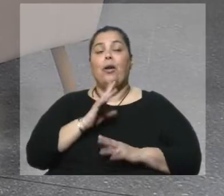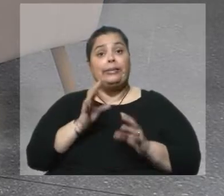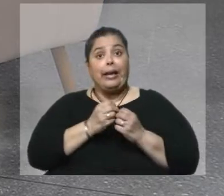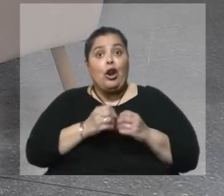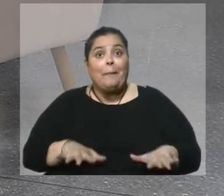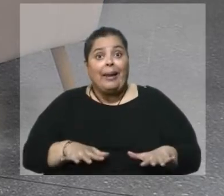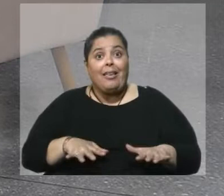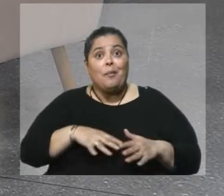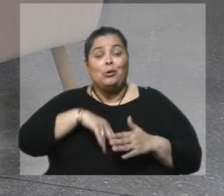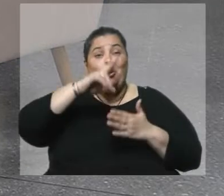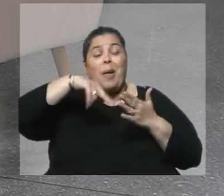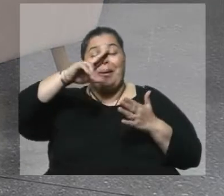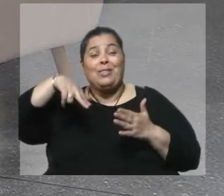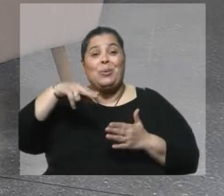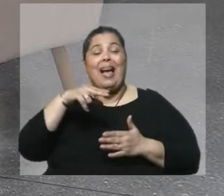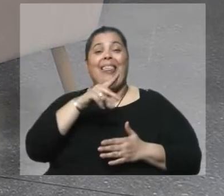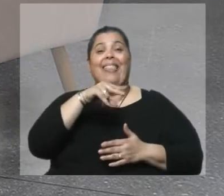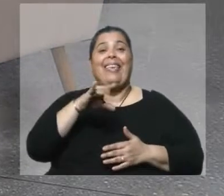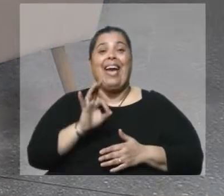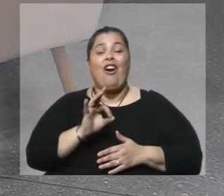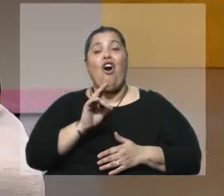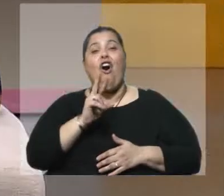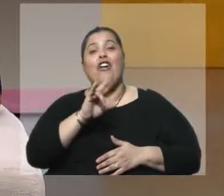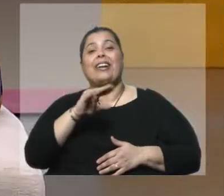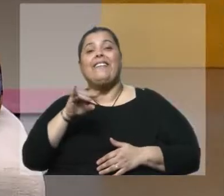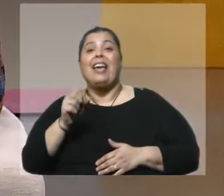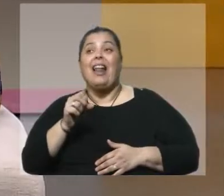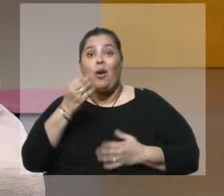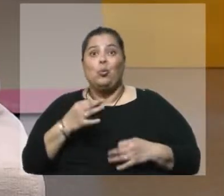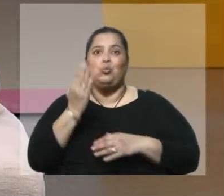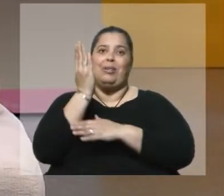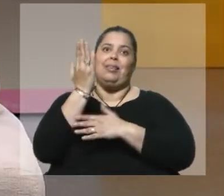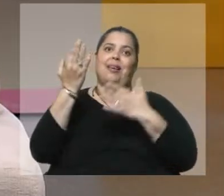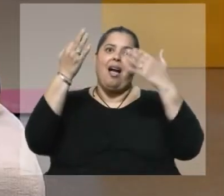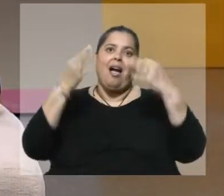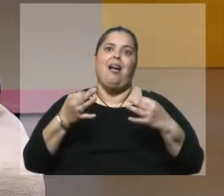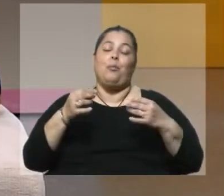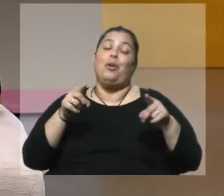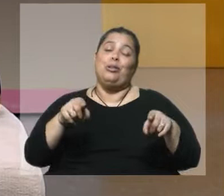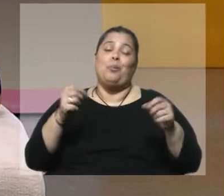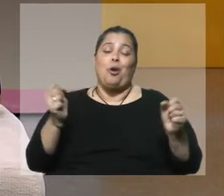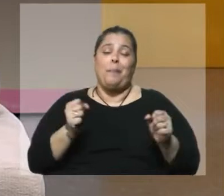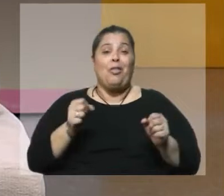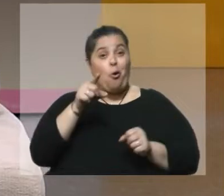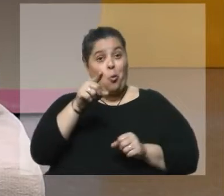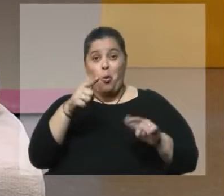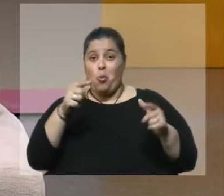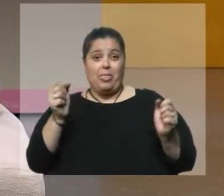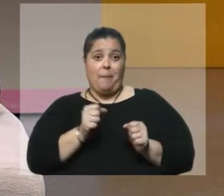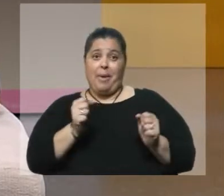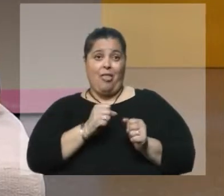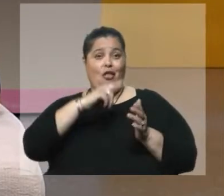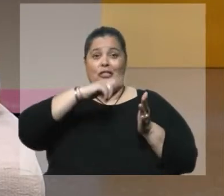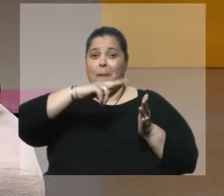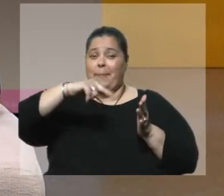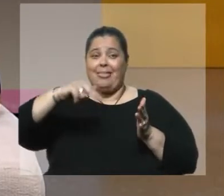obra de Diego Rivera en el Estadio Centenario. Los miedos, esos son los miedos. Esos son los miedos. Esos son los miedos. ¿Tú no tuviste miedo de pintar el Estadio